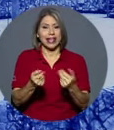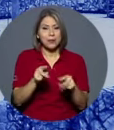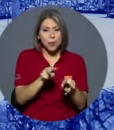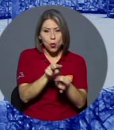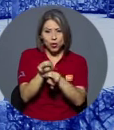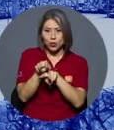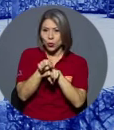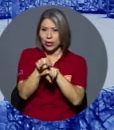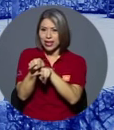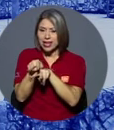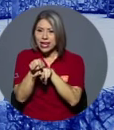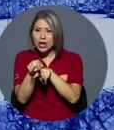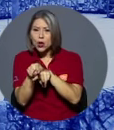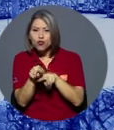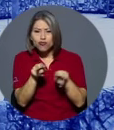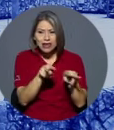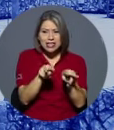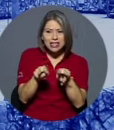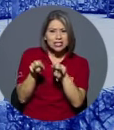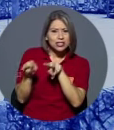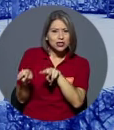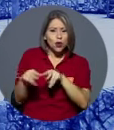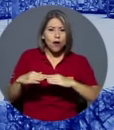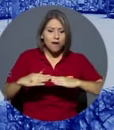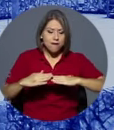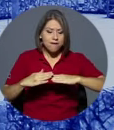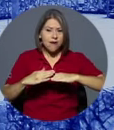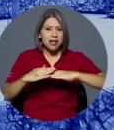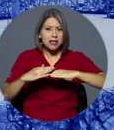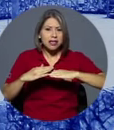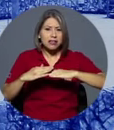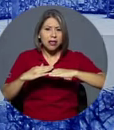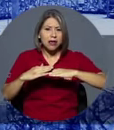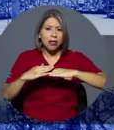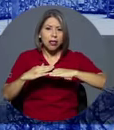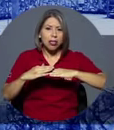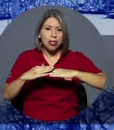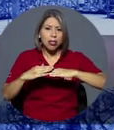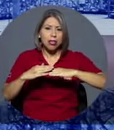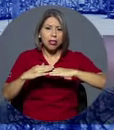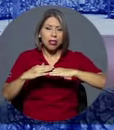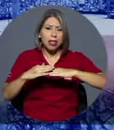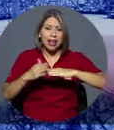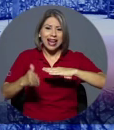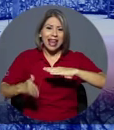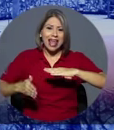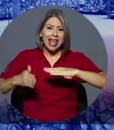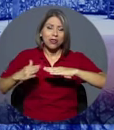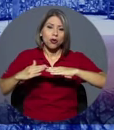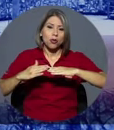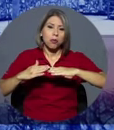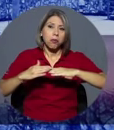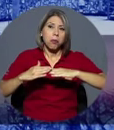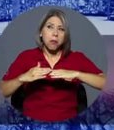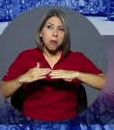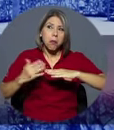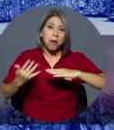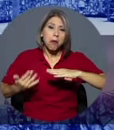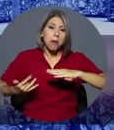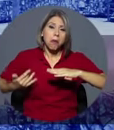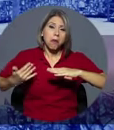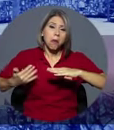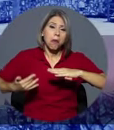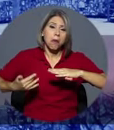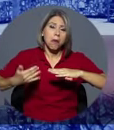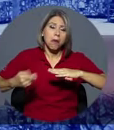de monitoreo, de registro. Son fallas que se mueven muy, muy lento, tienen periodos de retorno muy largos, en muchos